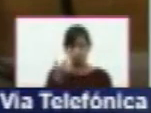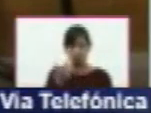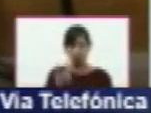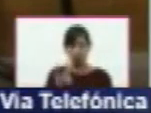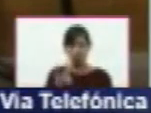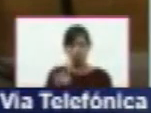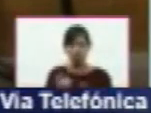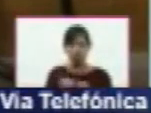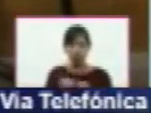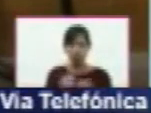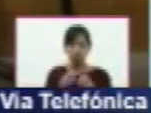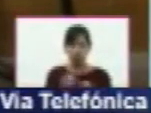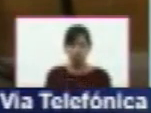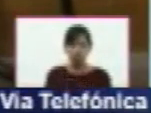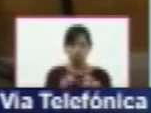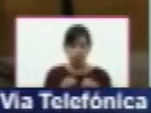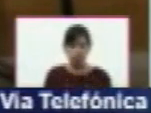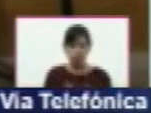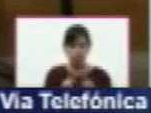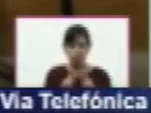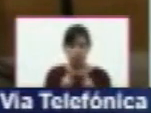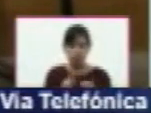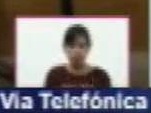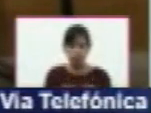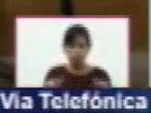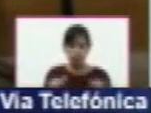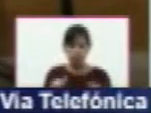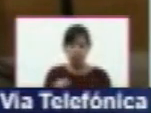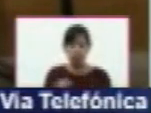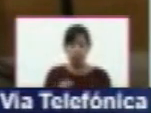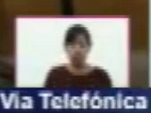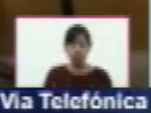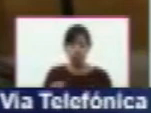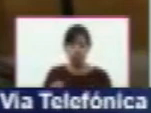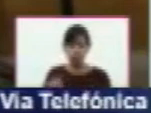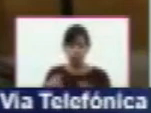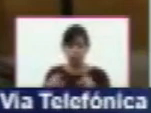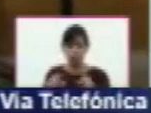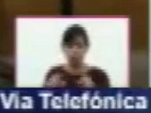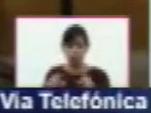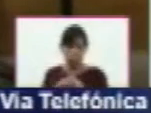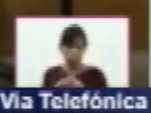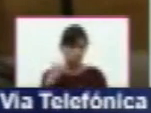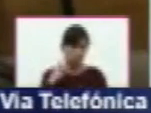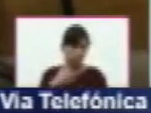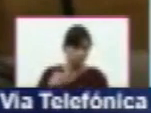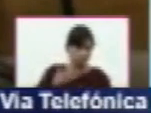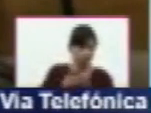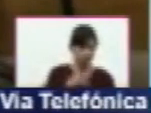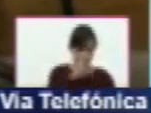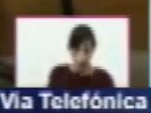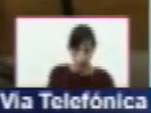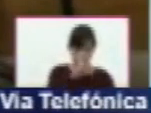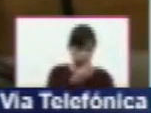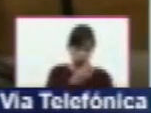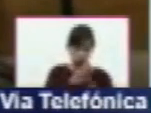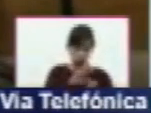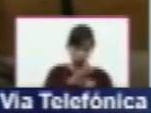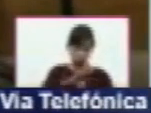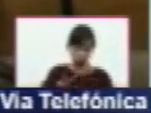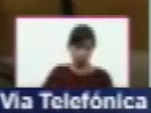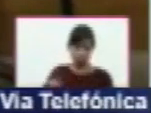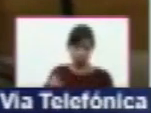esta información y la Coordinación de Comunicación Social la remitió a la